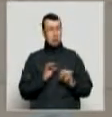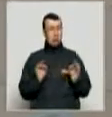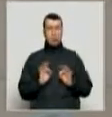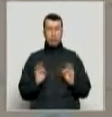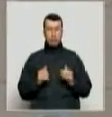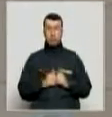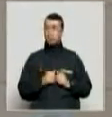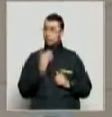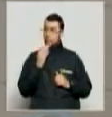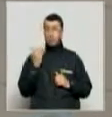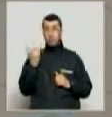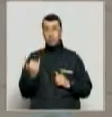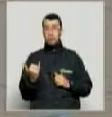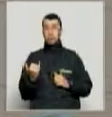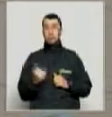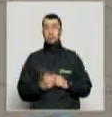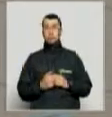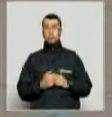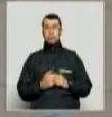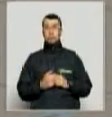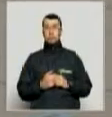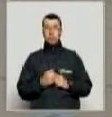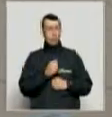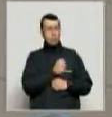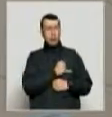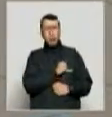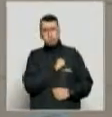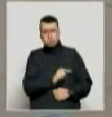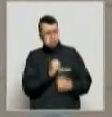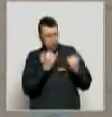este momento no está pasando un infarto agudo, mucho